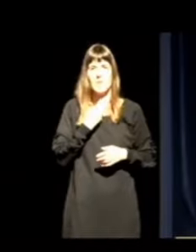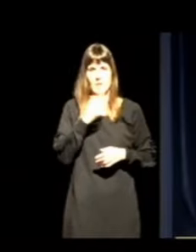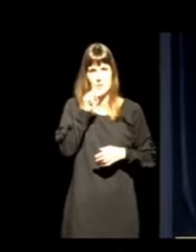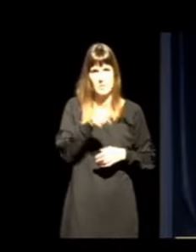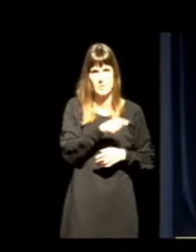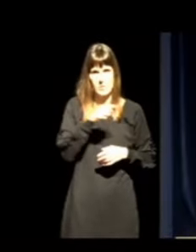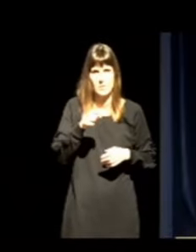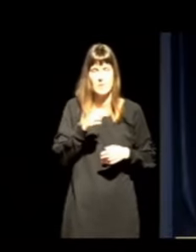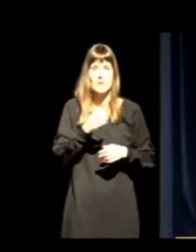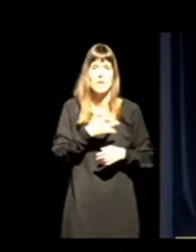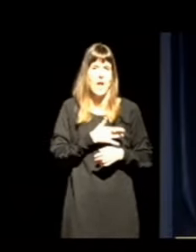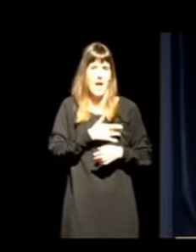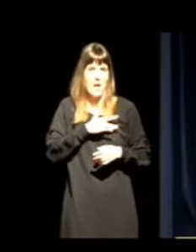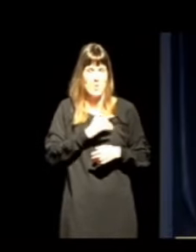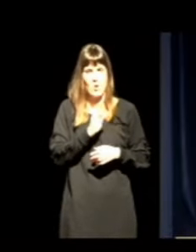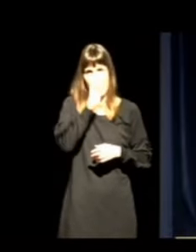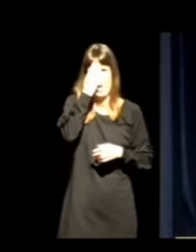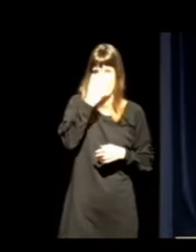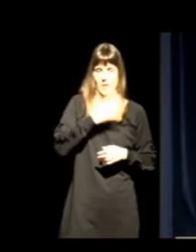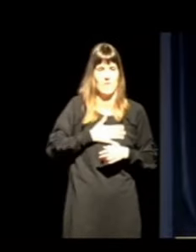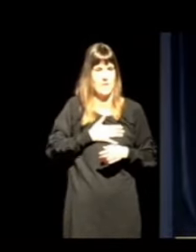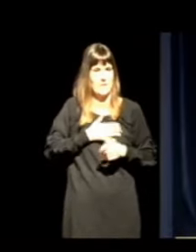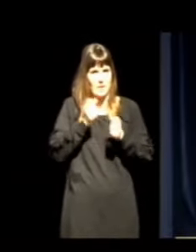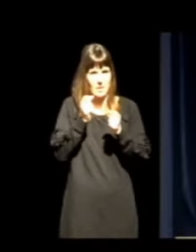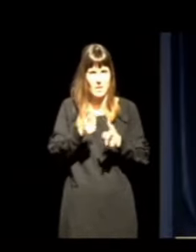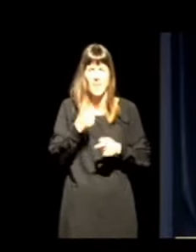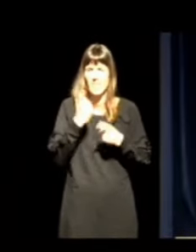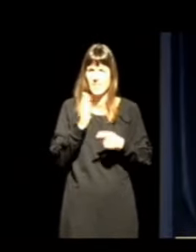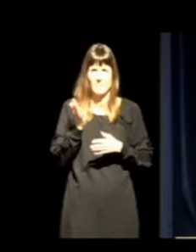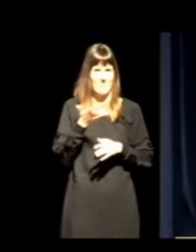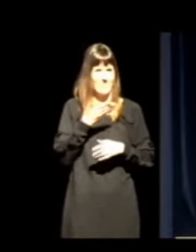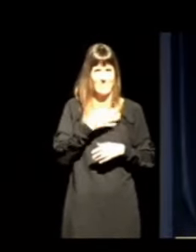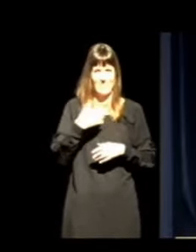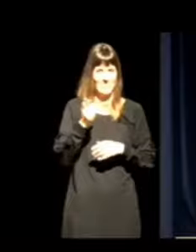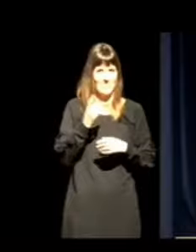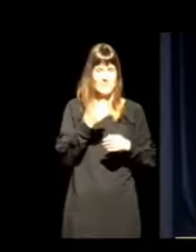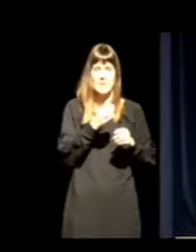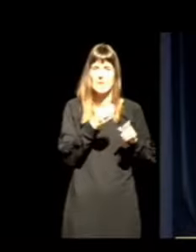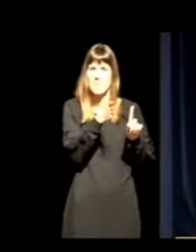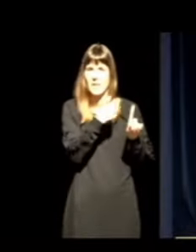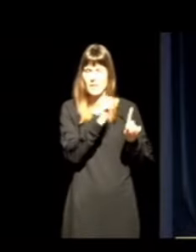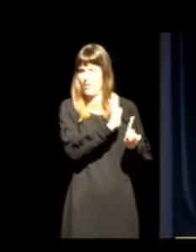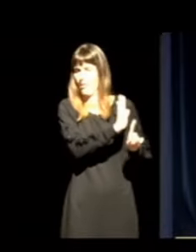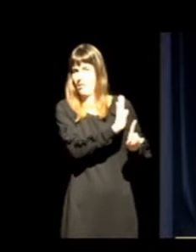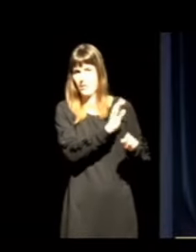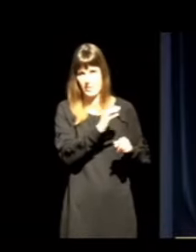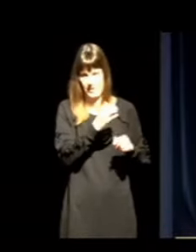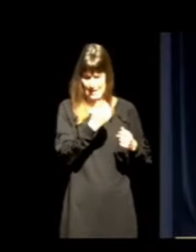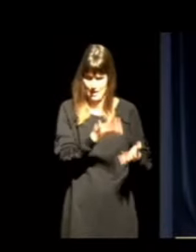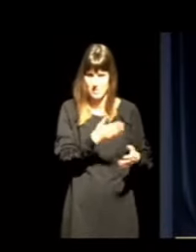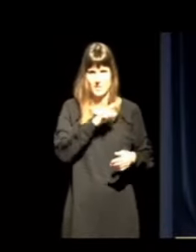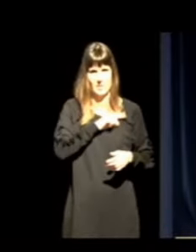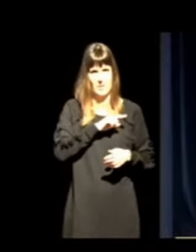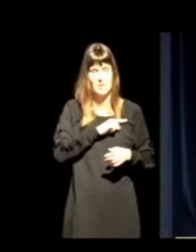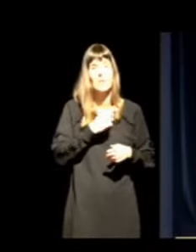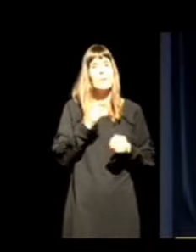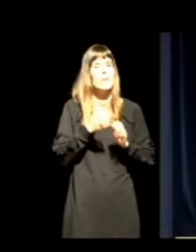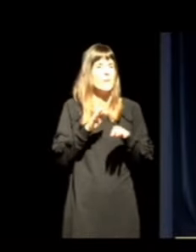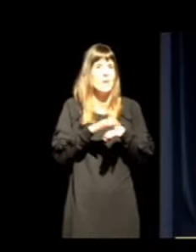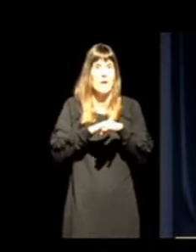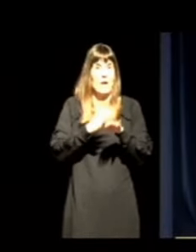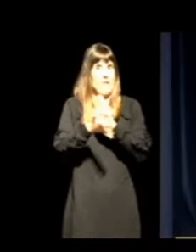para el amor, para el placer, para el bienestar y la no disponibilidad para el maltrato. Bueno, voy a ir un poquito más rápido porque